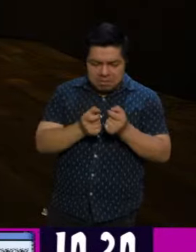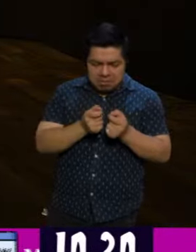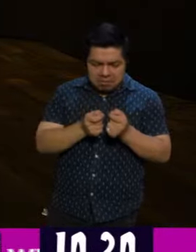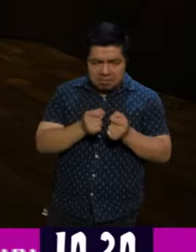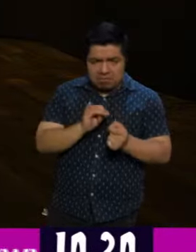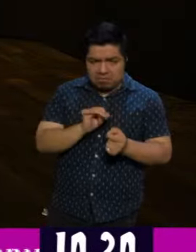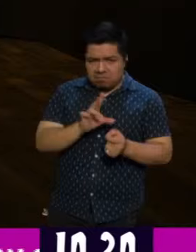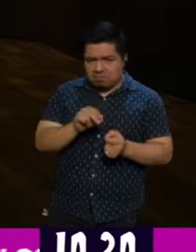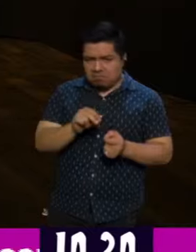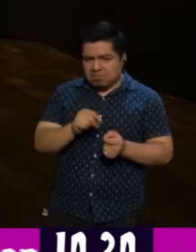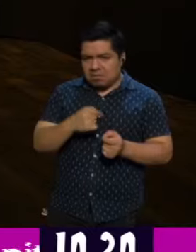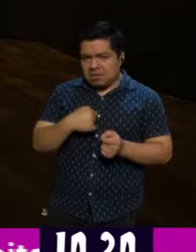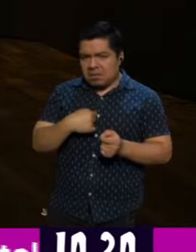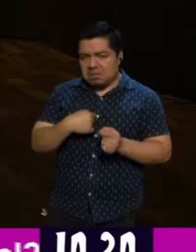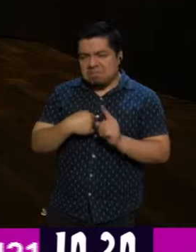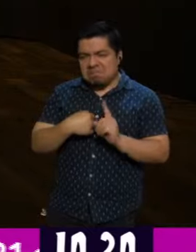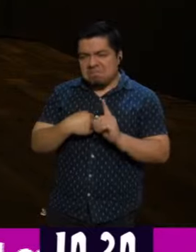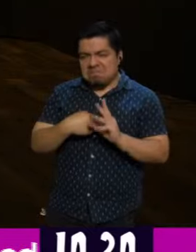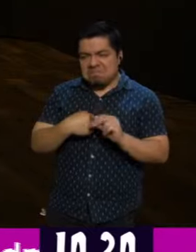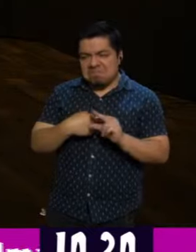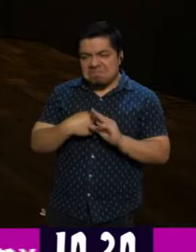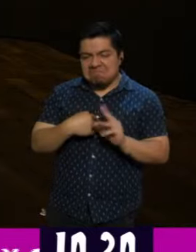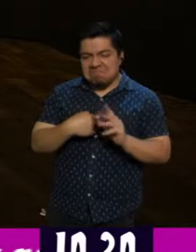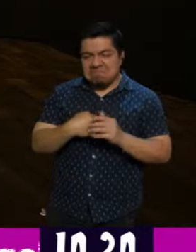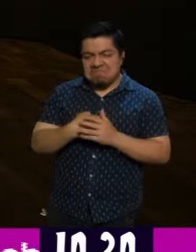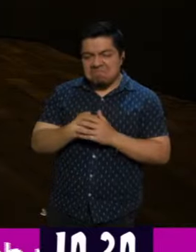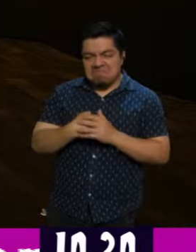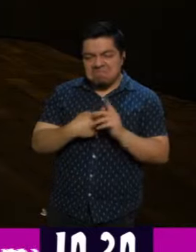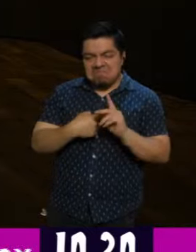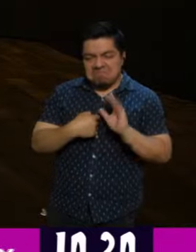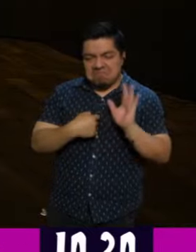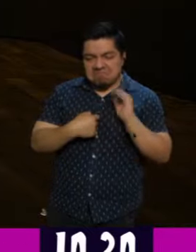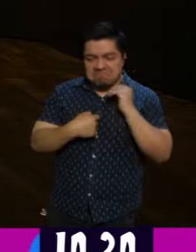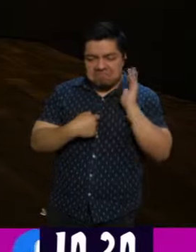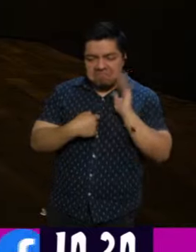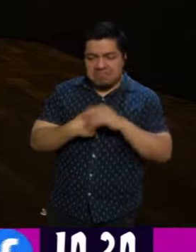Pues, no. Yo no. No. Estamos bien. Oiga, ¿y qué creen?